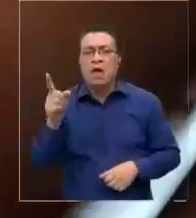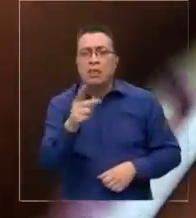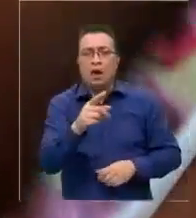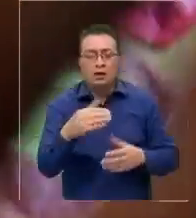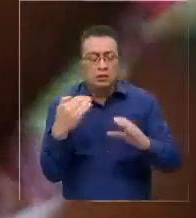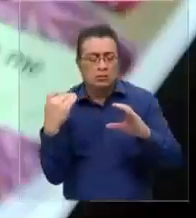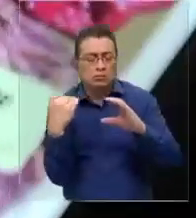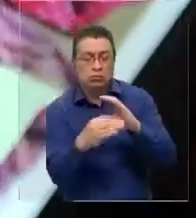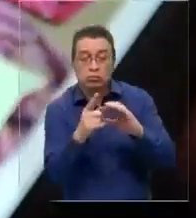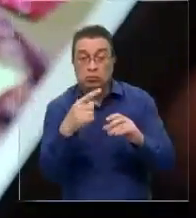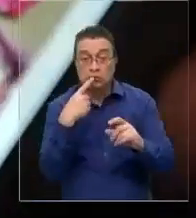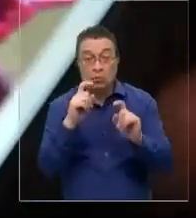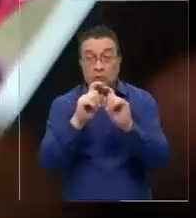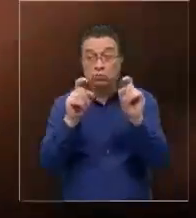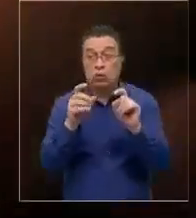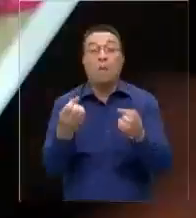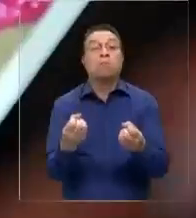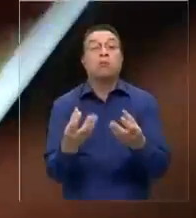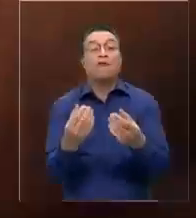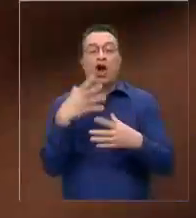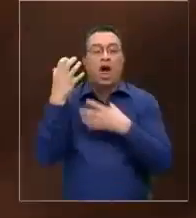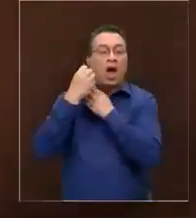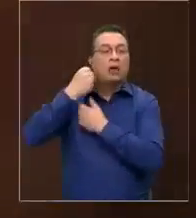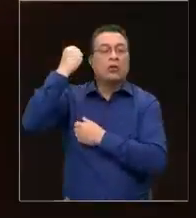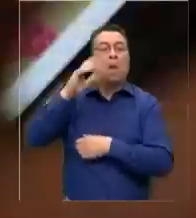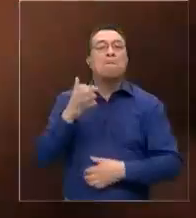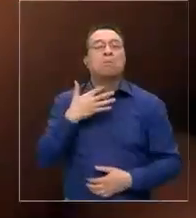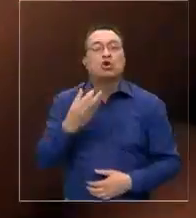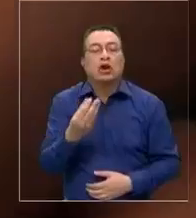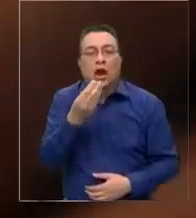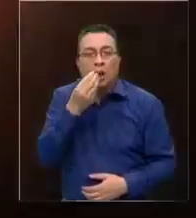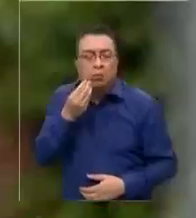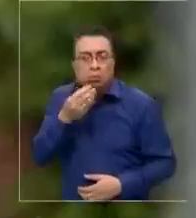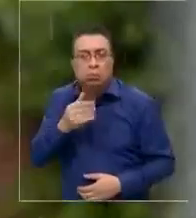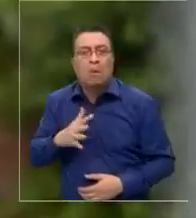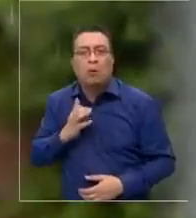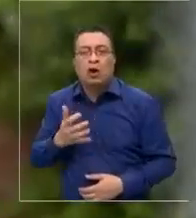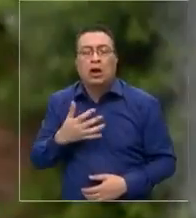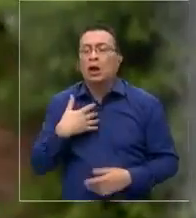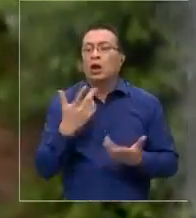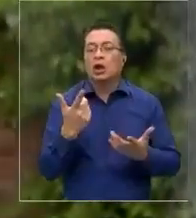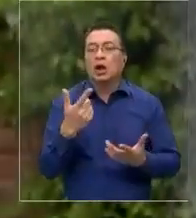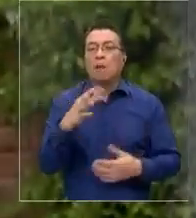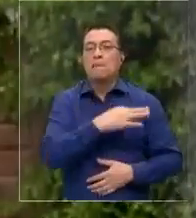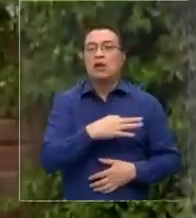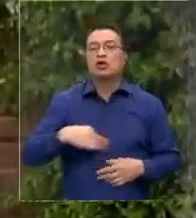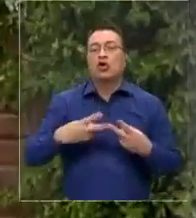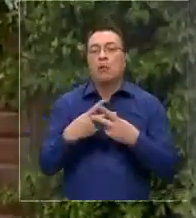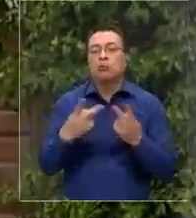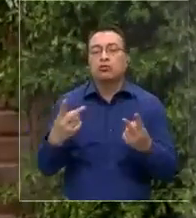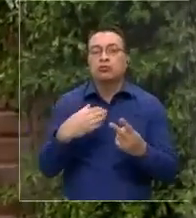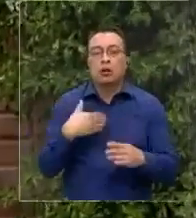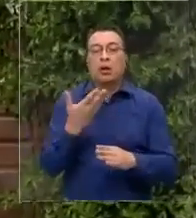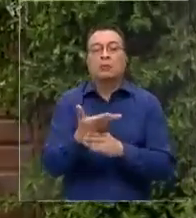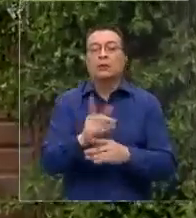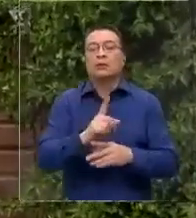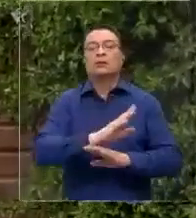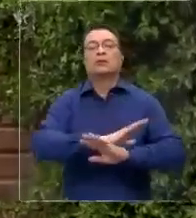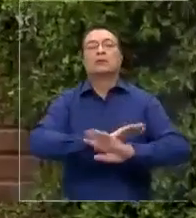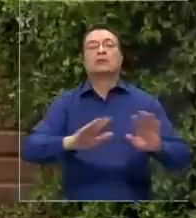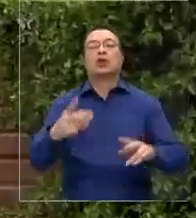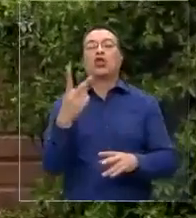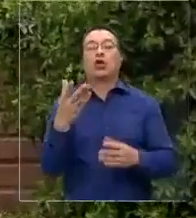hasta ahora desconocido provocó el suicidio. También resulta inexplicable que el Ministerio Público solicitara el sobreseimiento